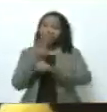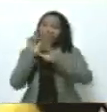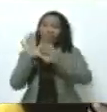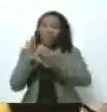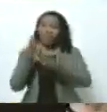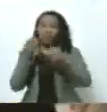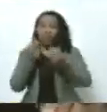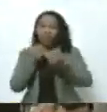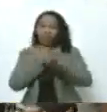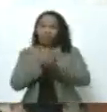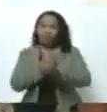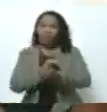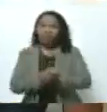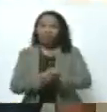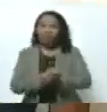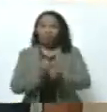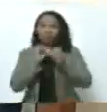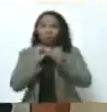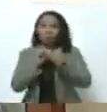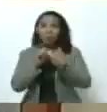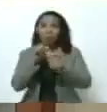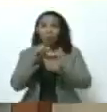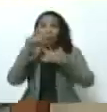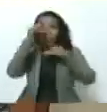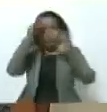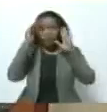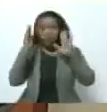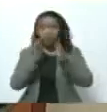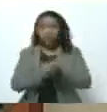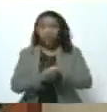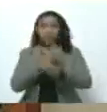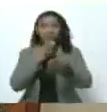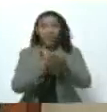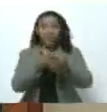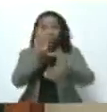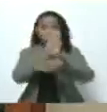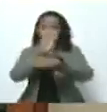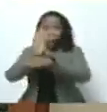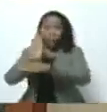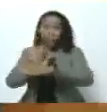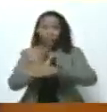Mucho amor. Seguimos en el área de la atención médica. Gracias, cuídense.